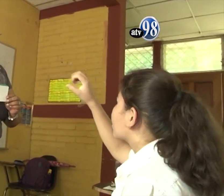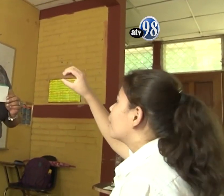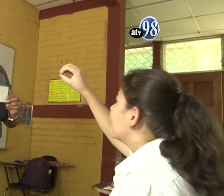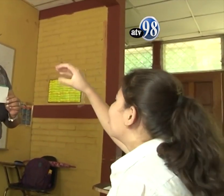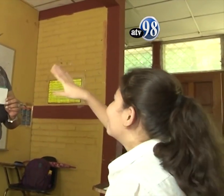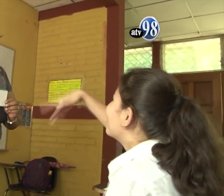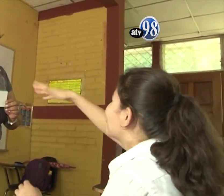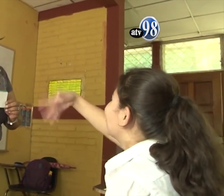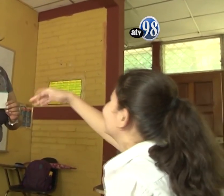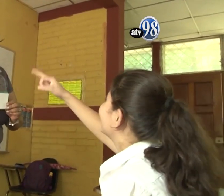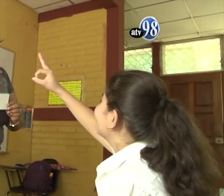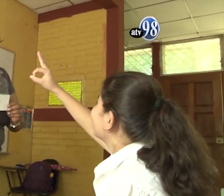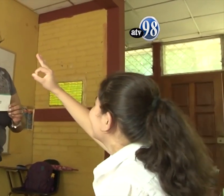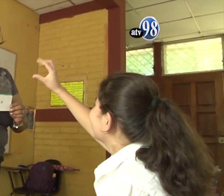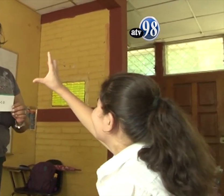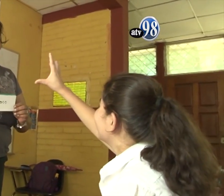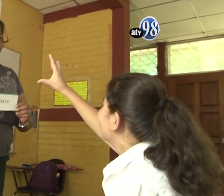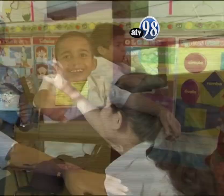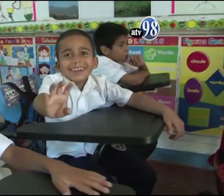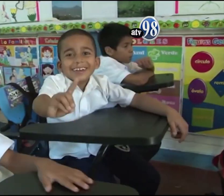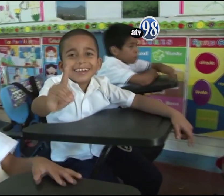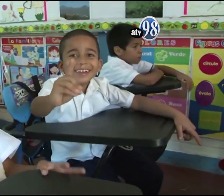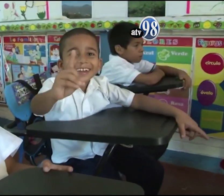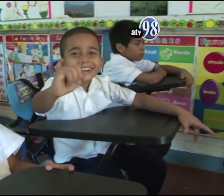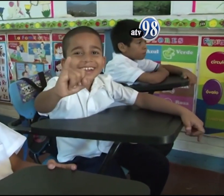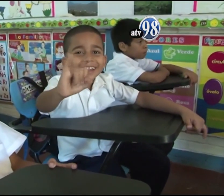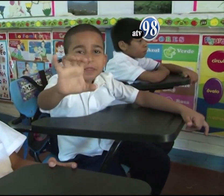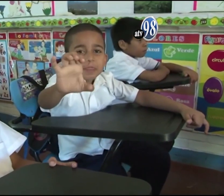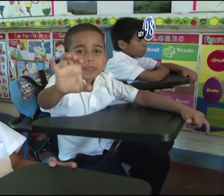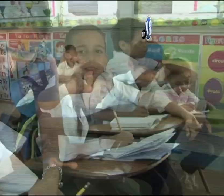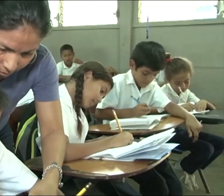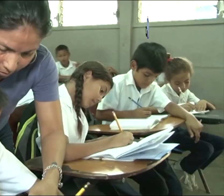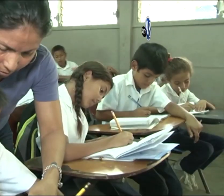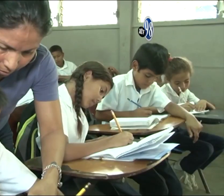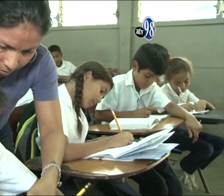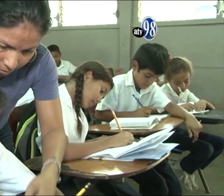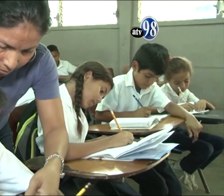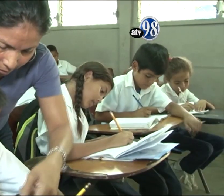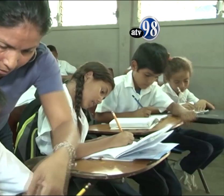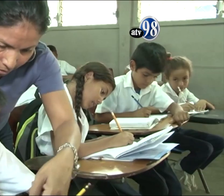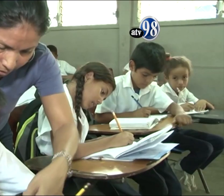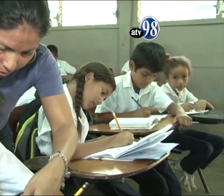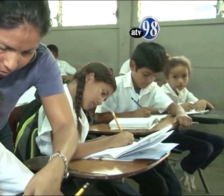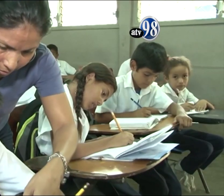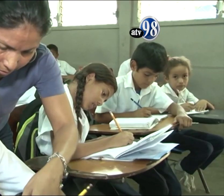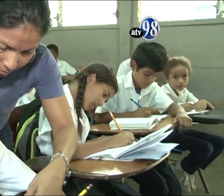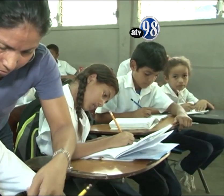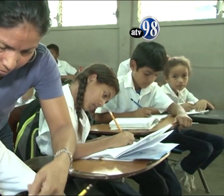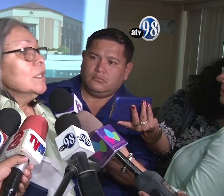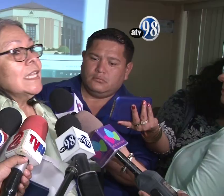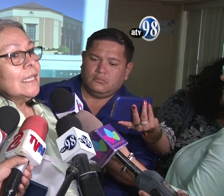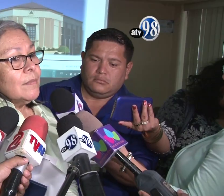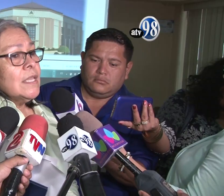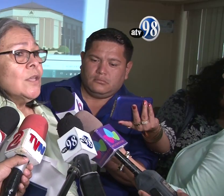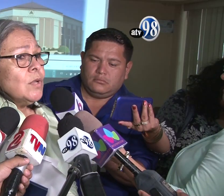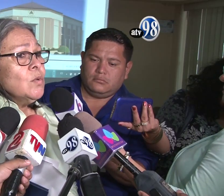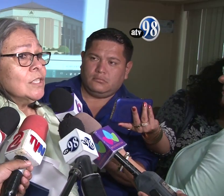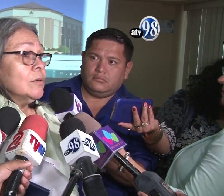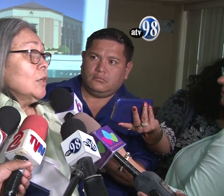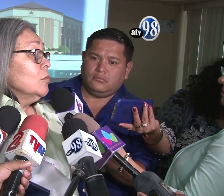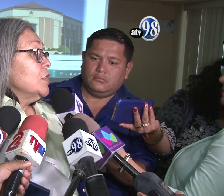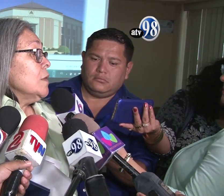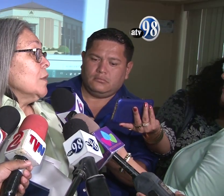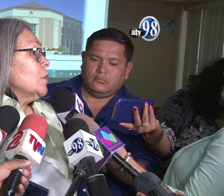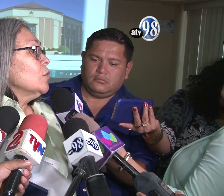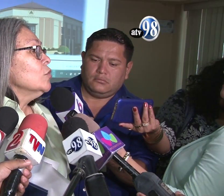Braille para los ciegos, toda la atención que hacemos también para los niños autistas, donde ya también hay una